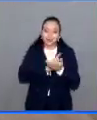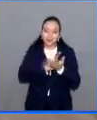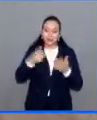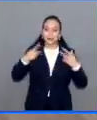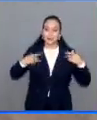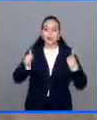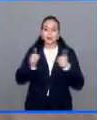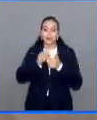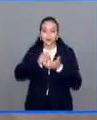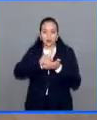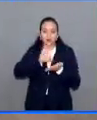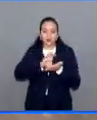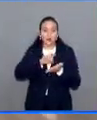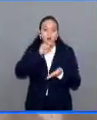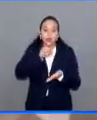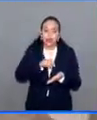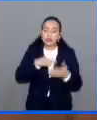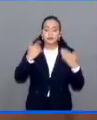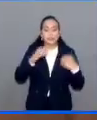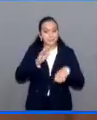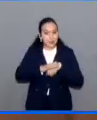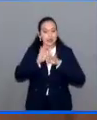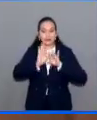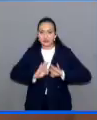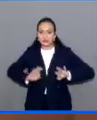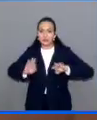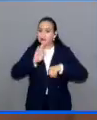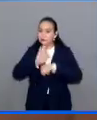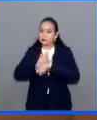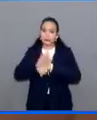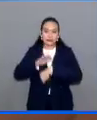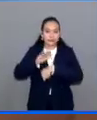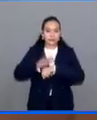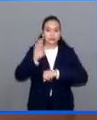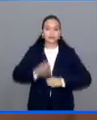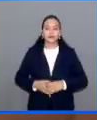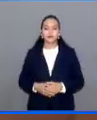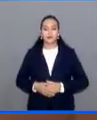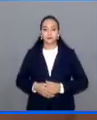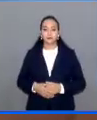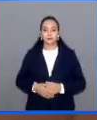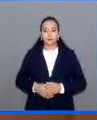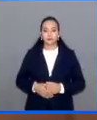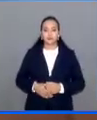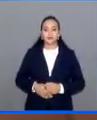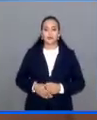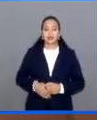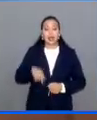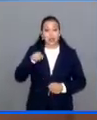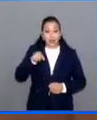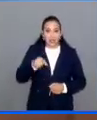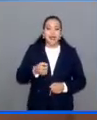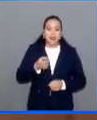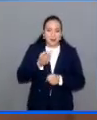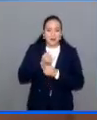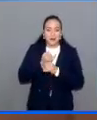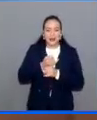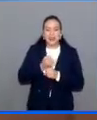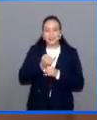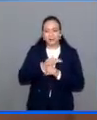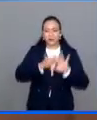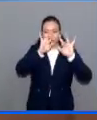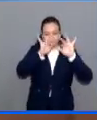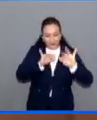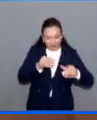ha sido uno de los principales ejes de trabajo. Es el primer informe que se hace con actividades específicas